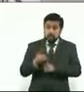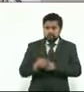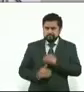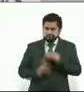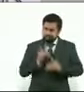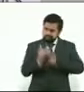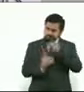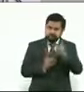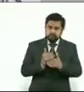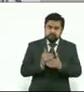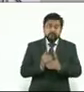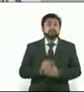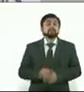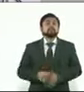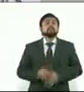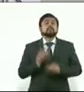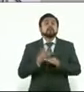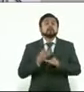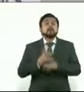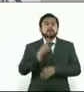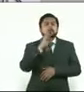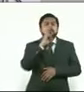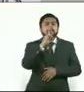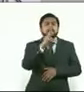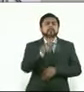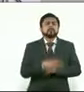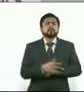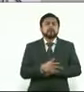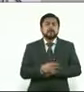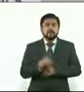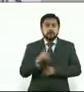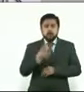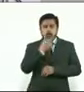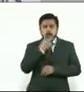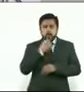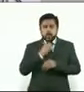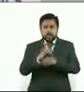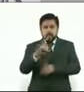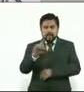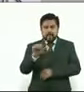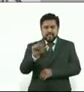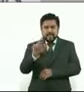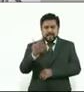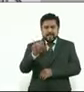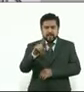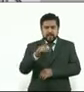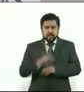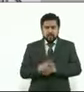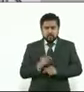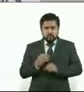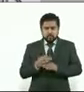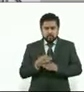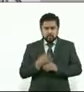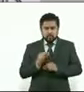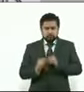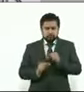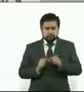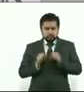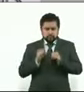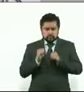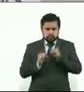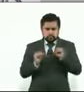quedando, ya se ve muestras de cansancio en el rostro, en su paso, ya se empieza a sentar, ya no va tan fluido su paso, se dan